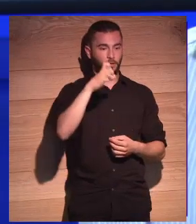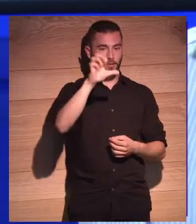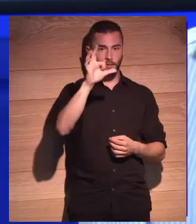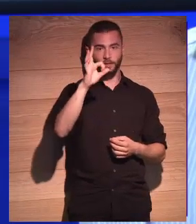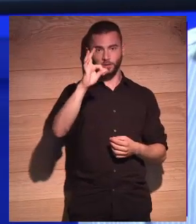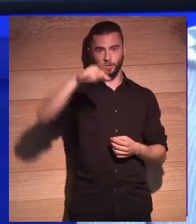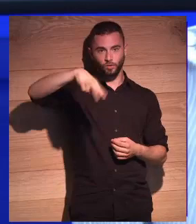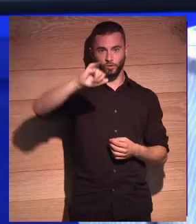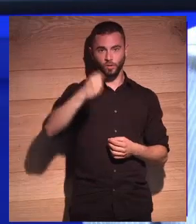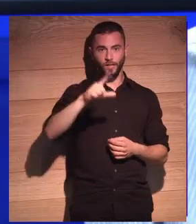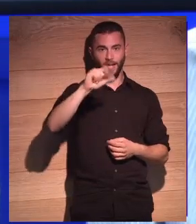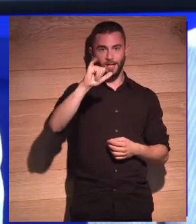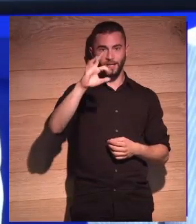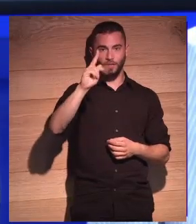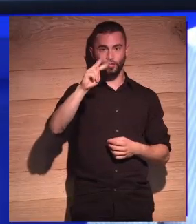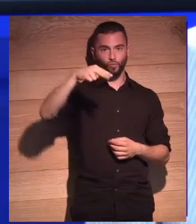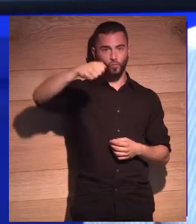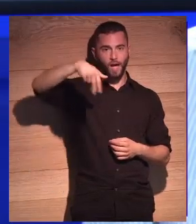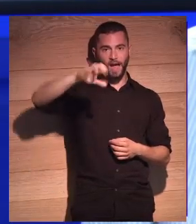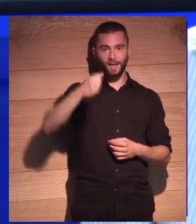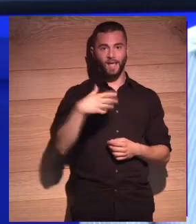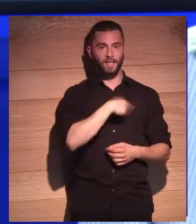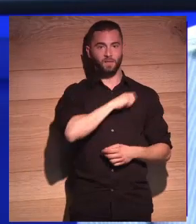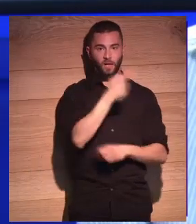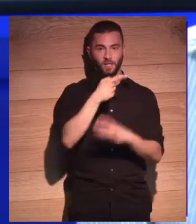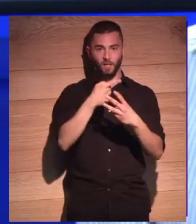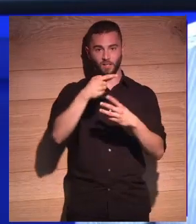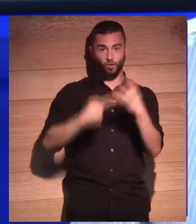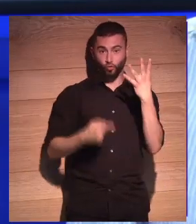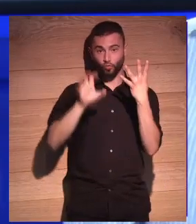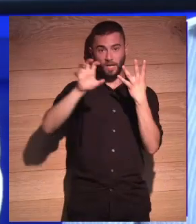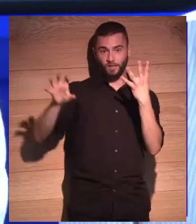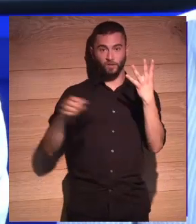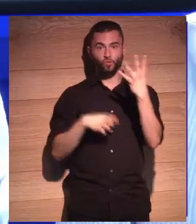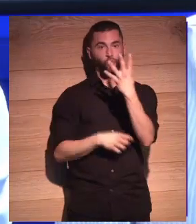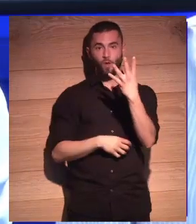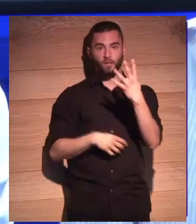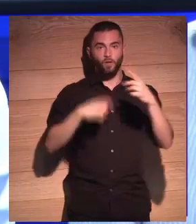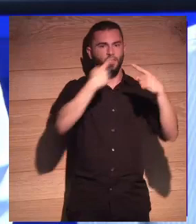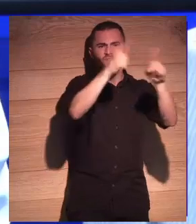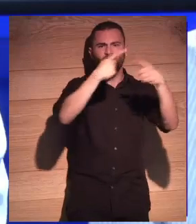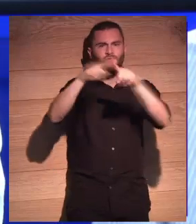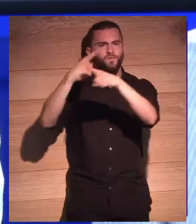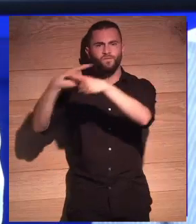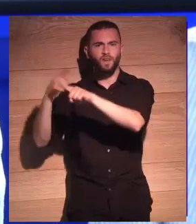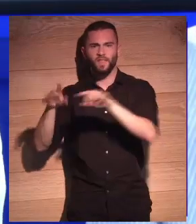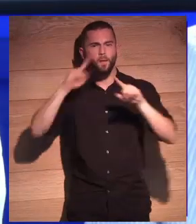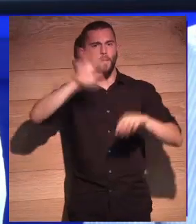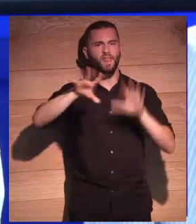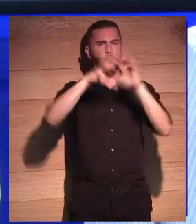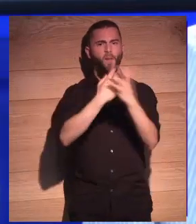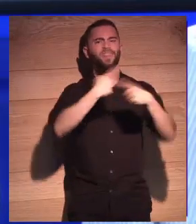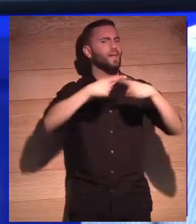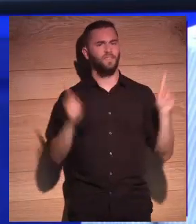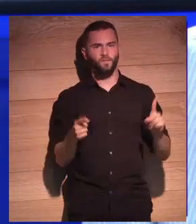y España, y los resultados de los 4 países parece de 4 planetas distintos, ¿vale? Yo digo, ¿por